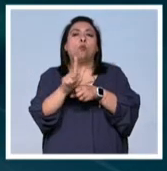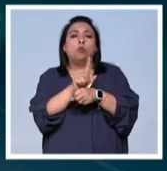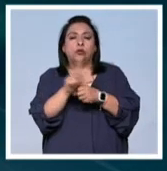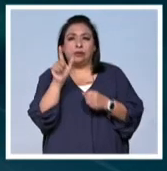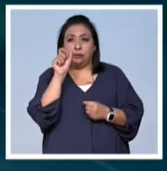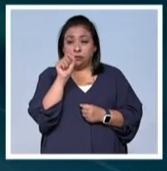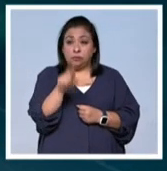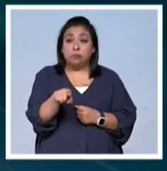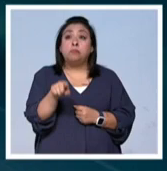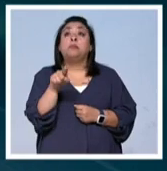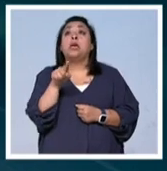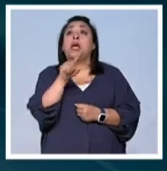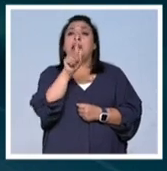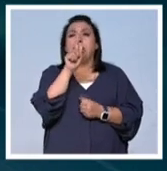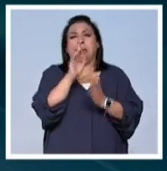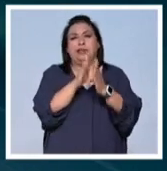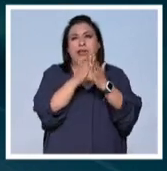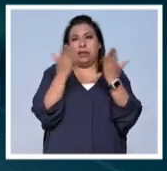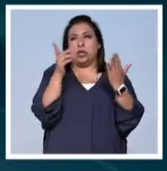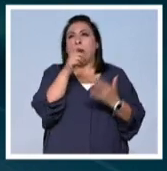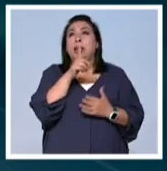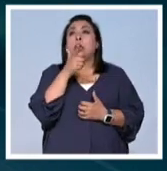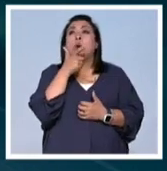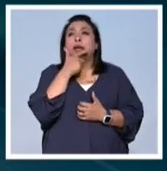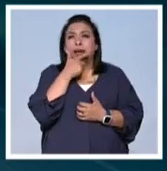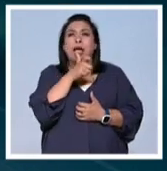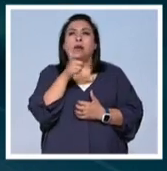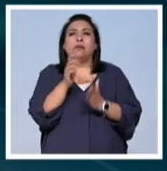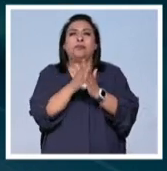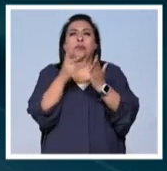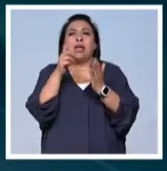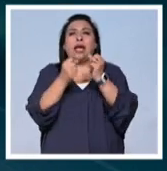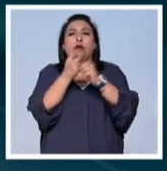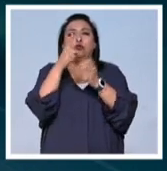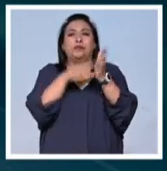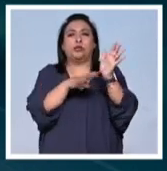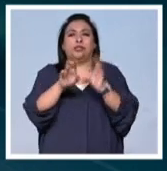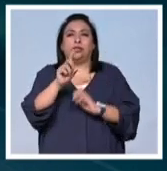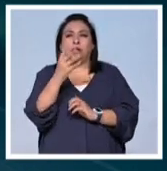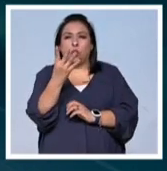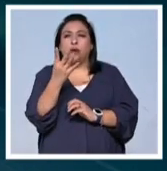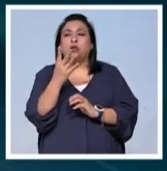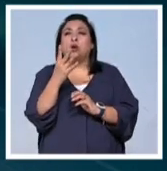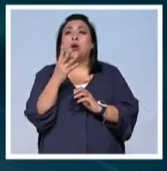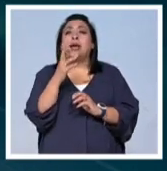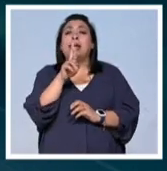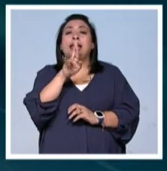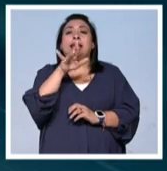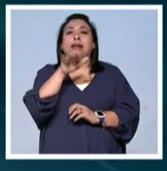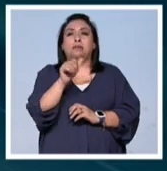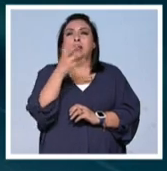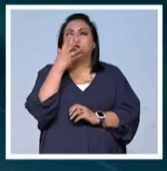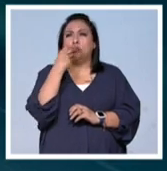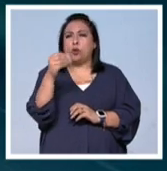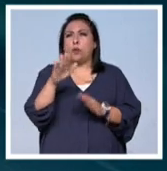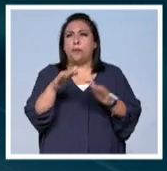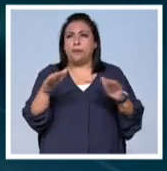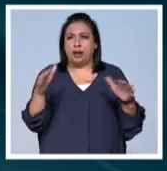también incursionó en la literatura en lengua inglesa al publicar en 1934 las rimas del lobo del mar